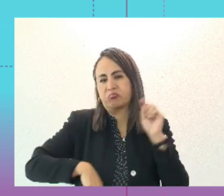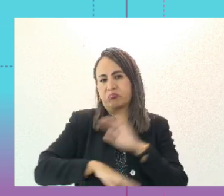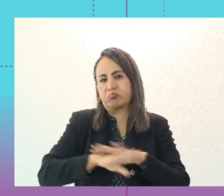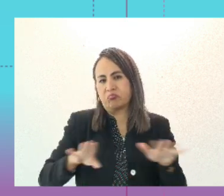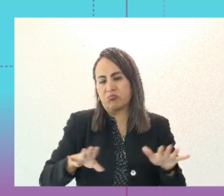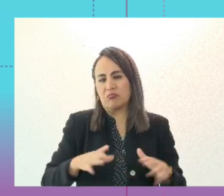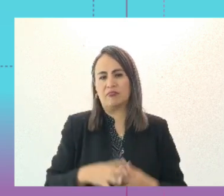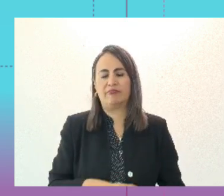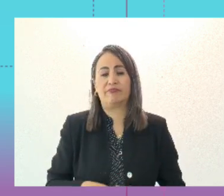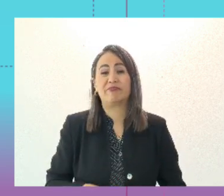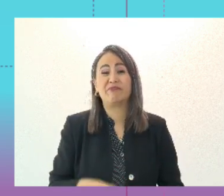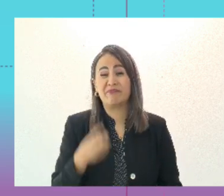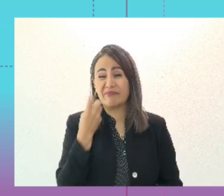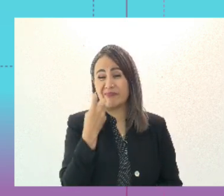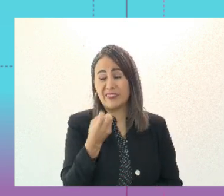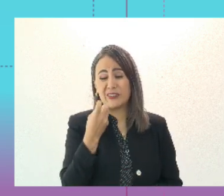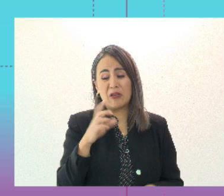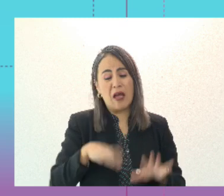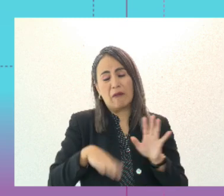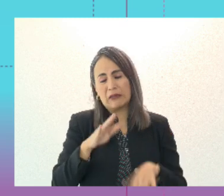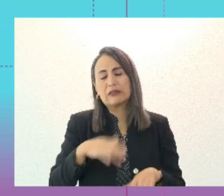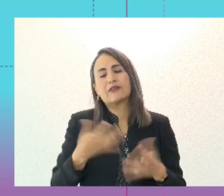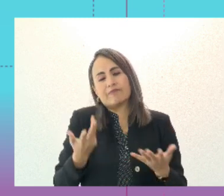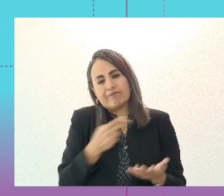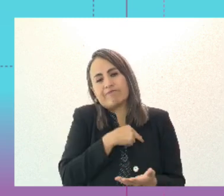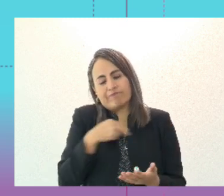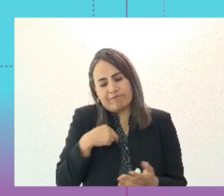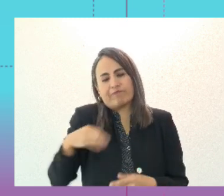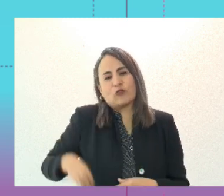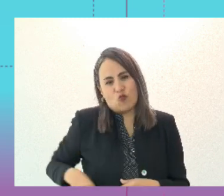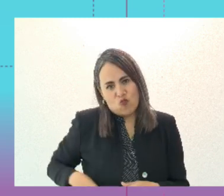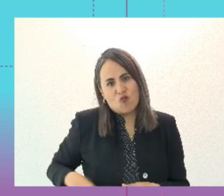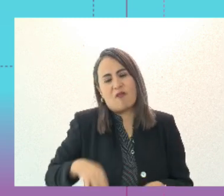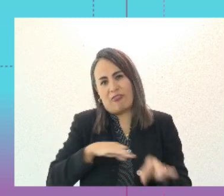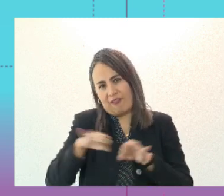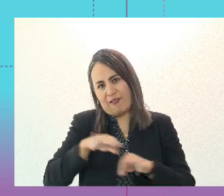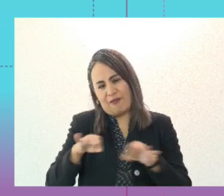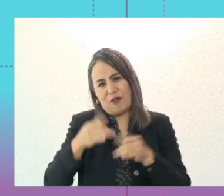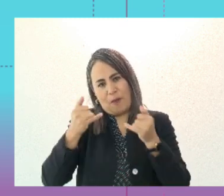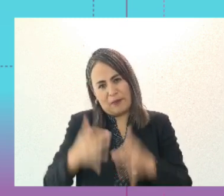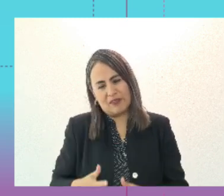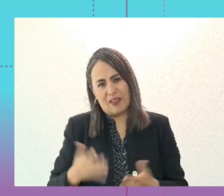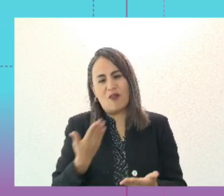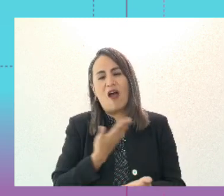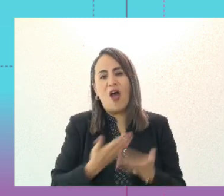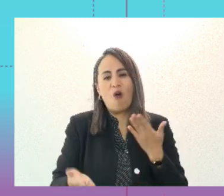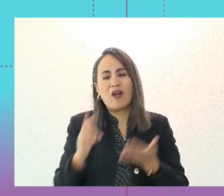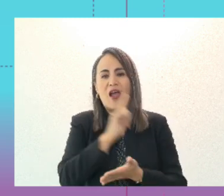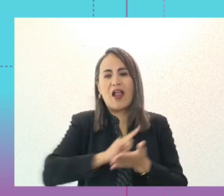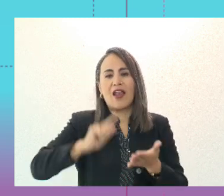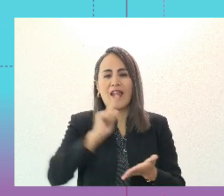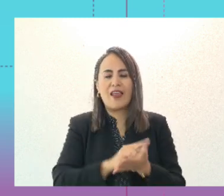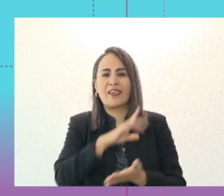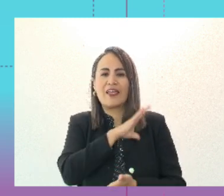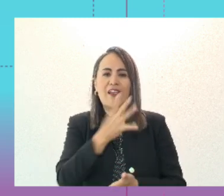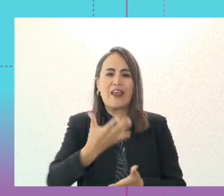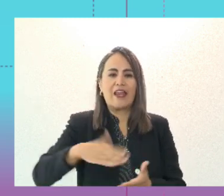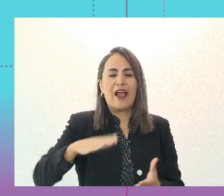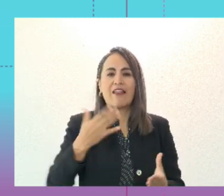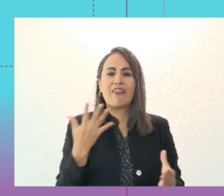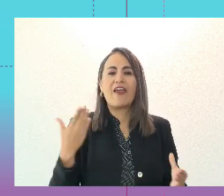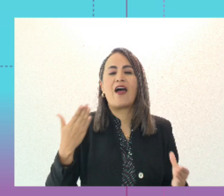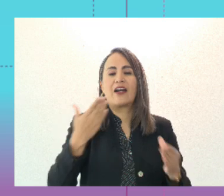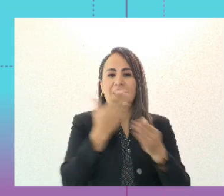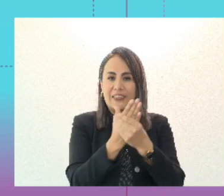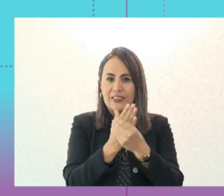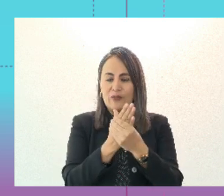prácticas son las que nos llevan a complicarnos el trabajo. Hoy por hoy, la Ley General de Archivos realmente ha sido una